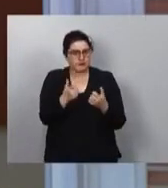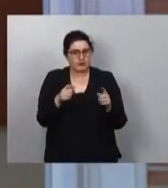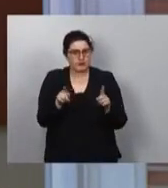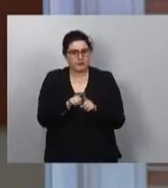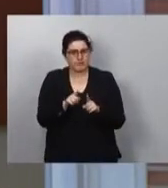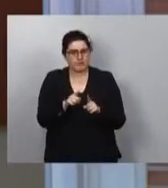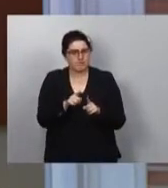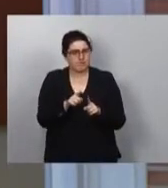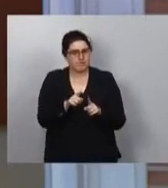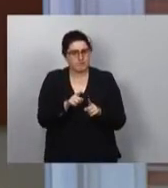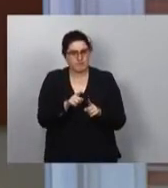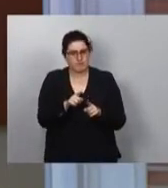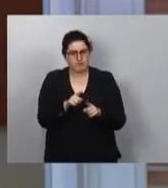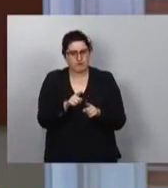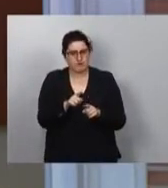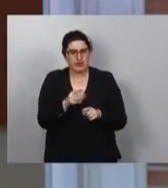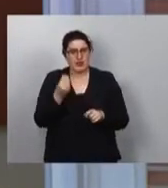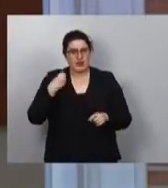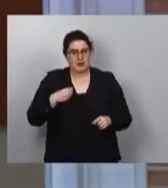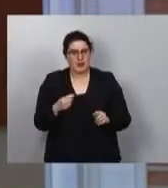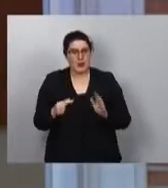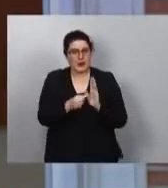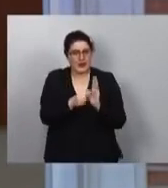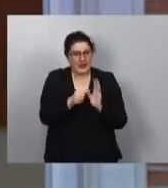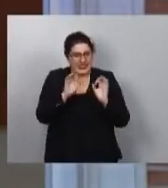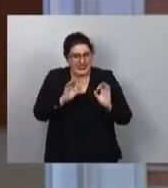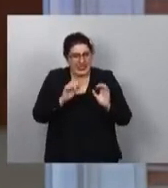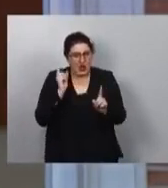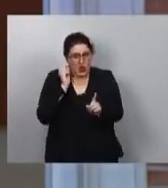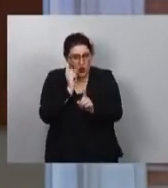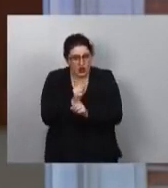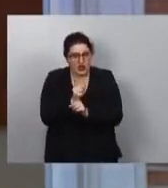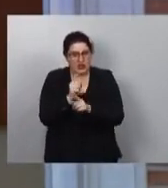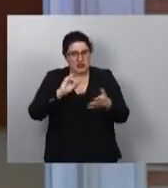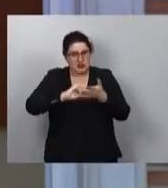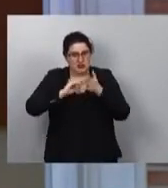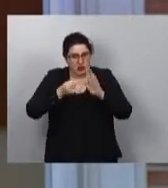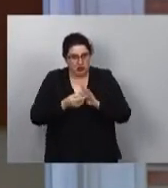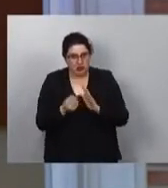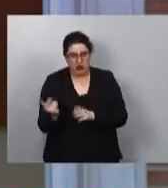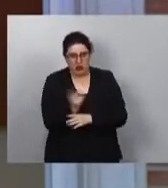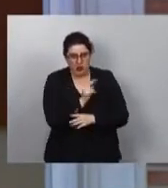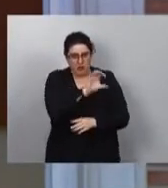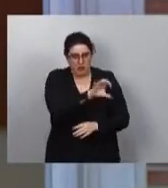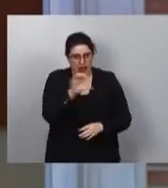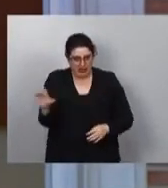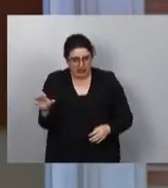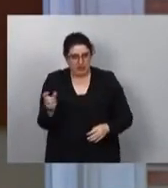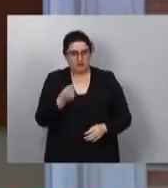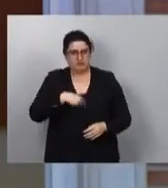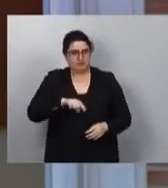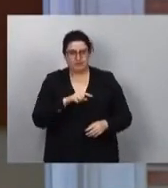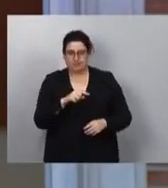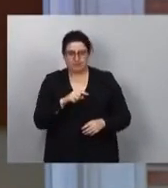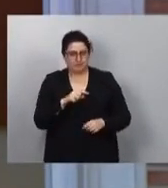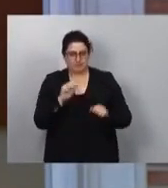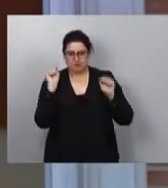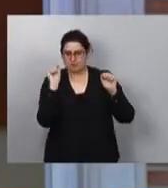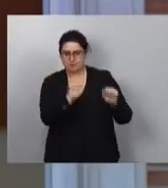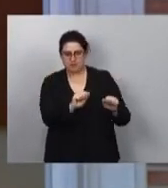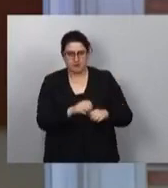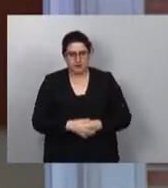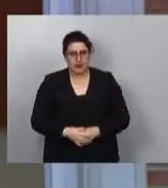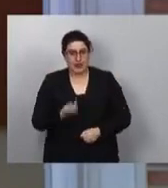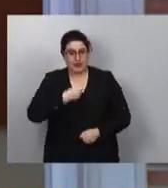medio de comunicación aparecido los nuevos no no son los viejos había decenas de ellos En la base de Zaragoza lo contamos aquí ya